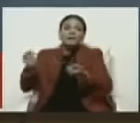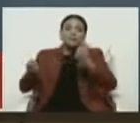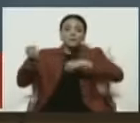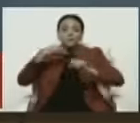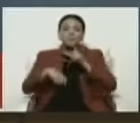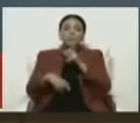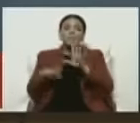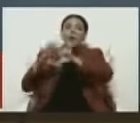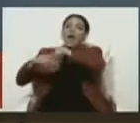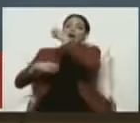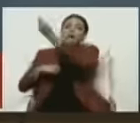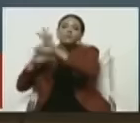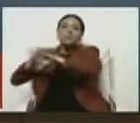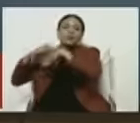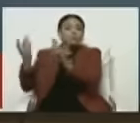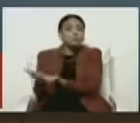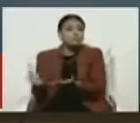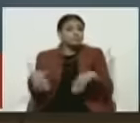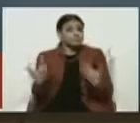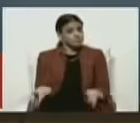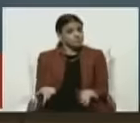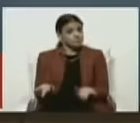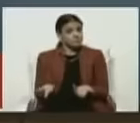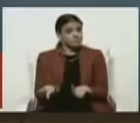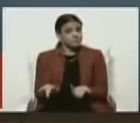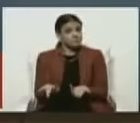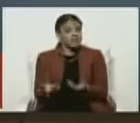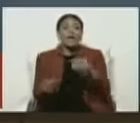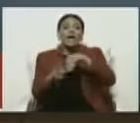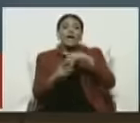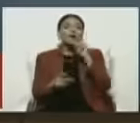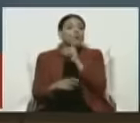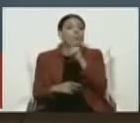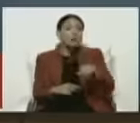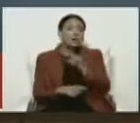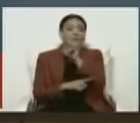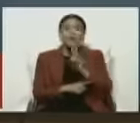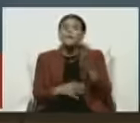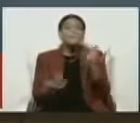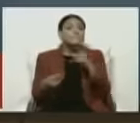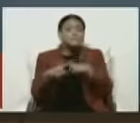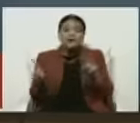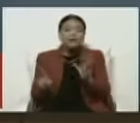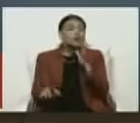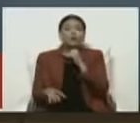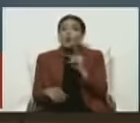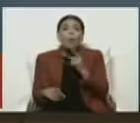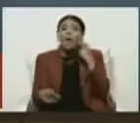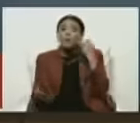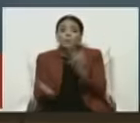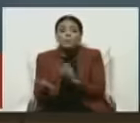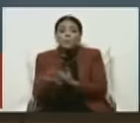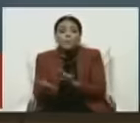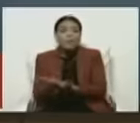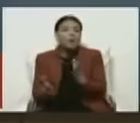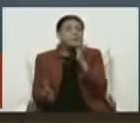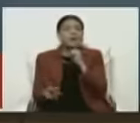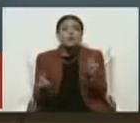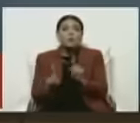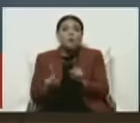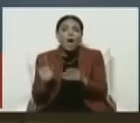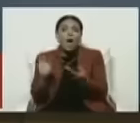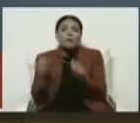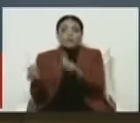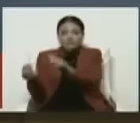ocasionar los delitos que efectivamente nunca pueden probar? Nunca pueden probar, porque si,